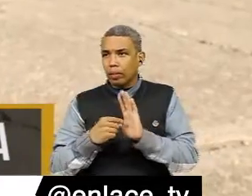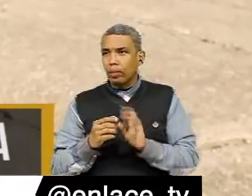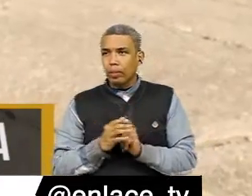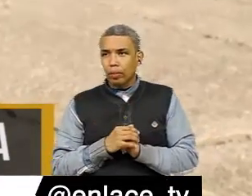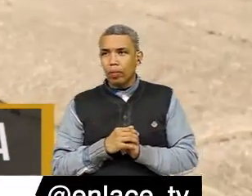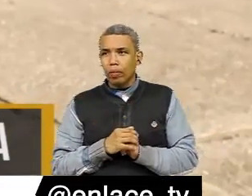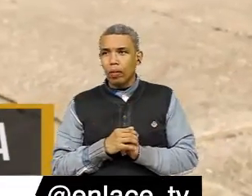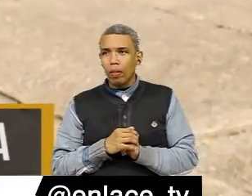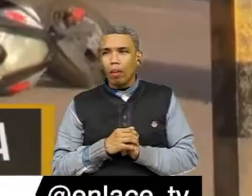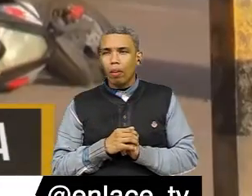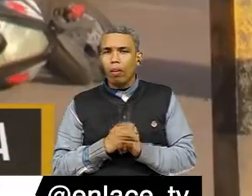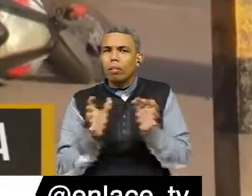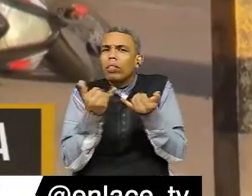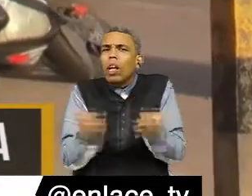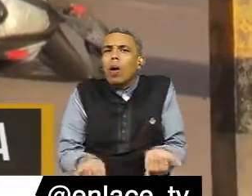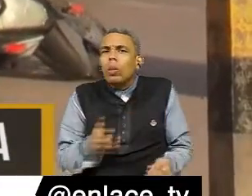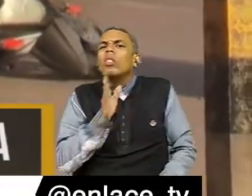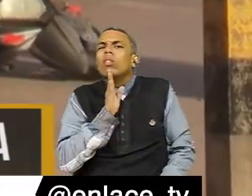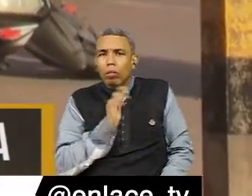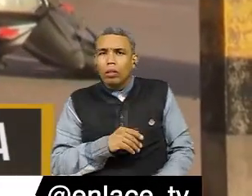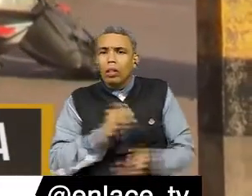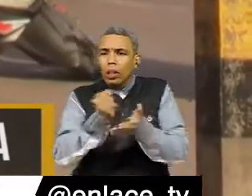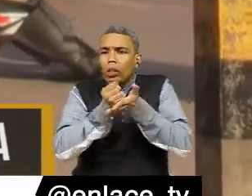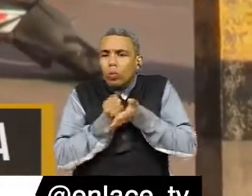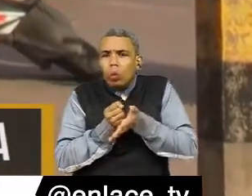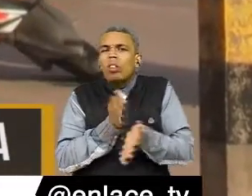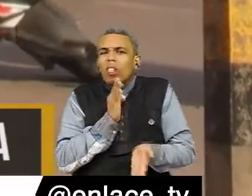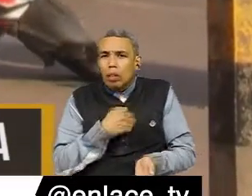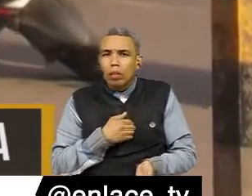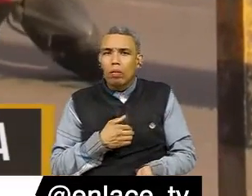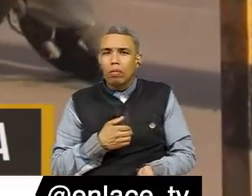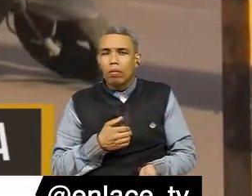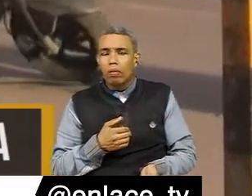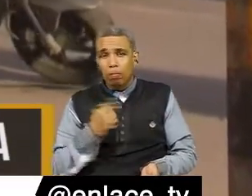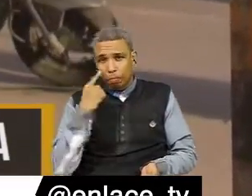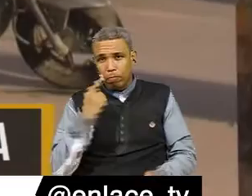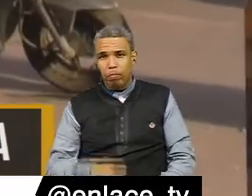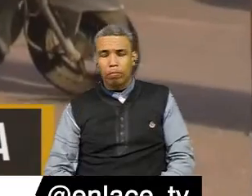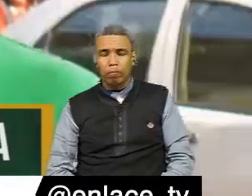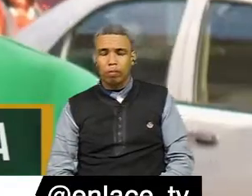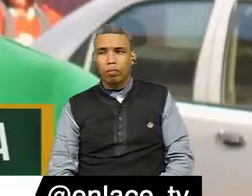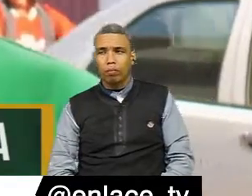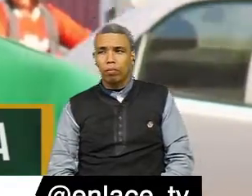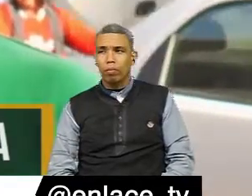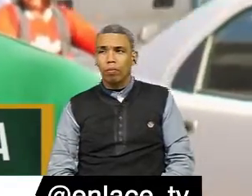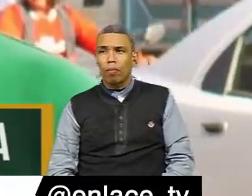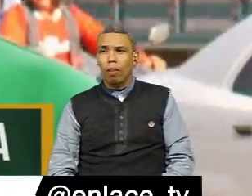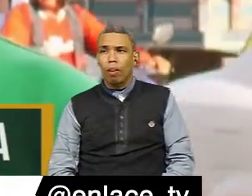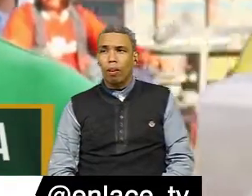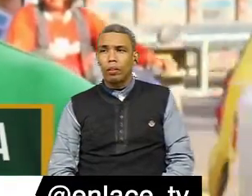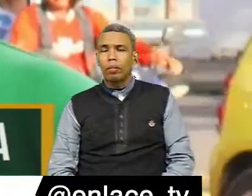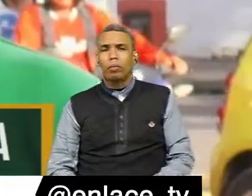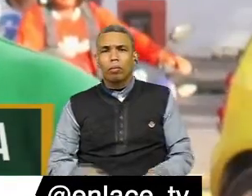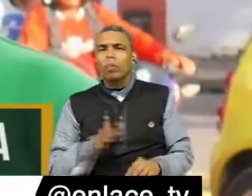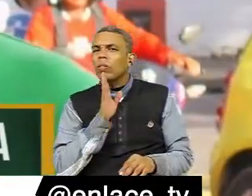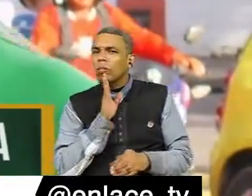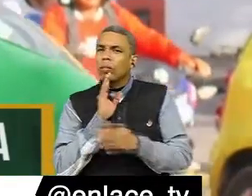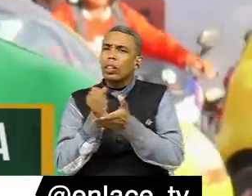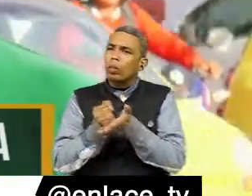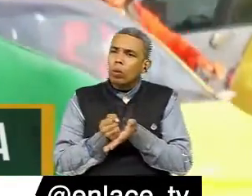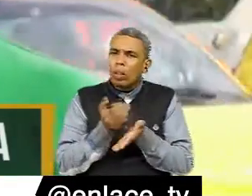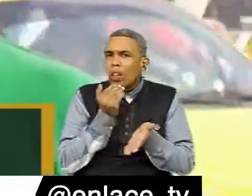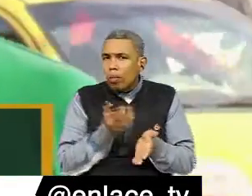ciudadano, quien se pregunta ahora quién responde por este tipo de accidentes. No sé en estos casos quién responde por esos daños, si yo